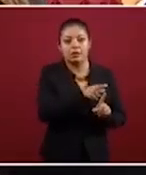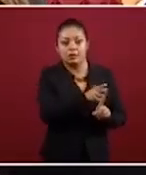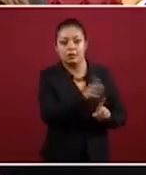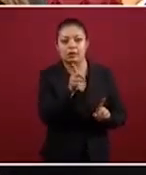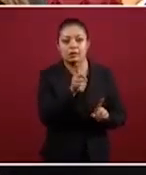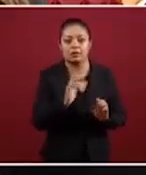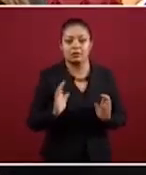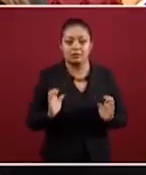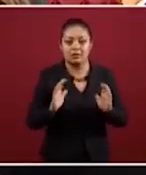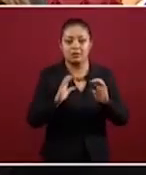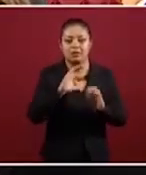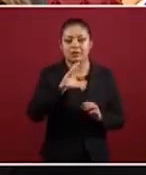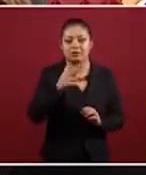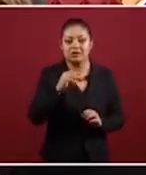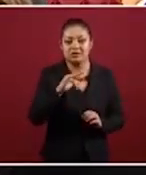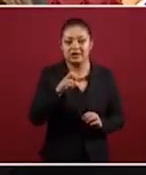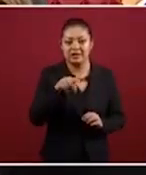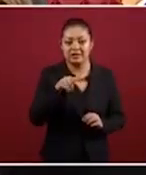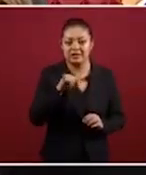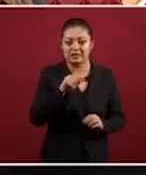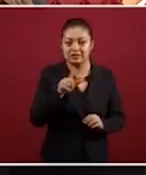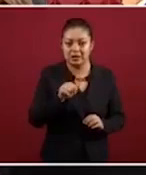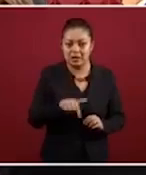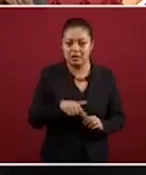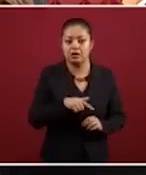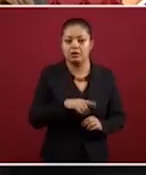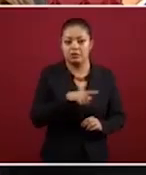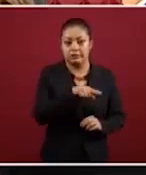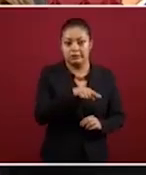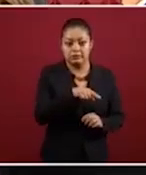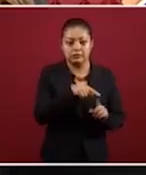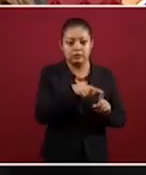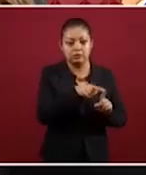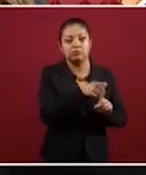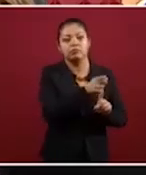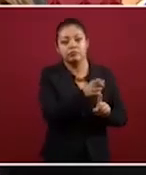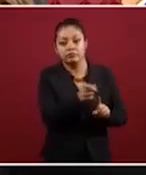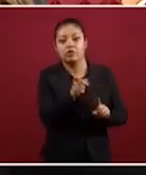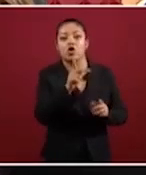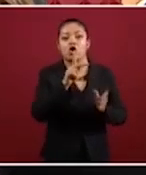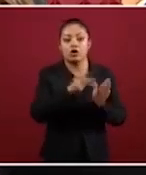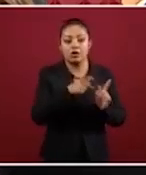Itzá. Ahí hay un cambio del tradicional recorrido y lo volvemos